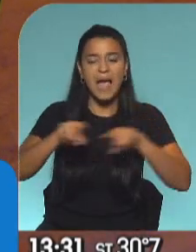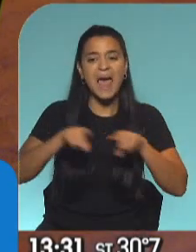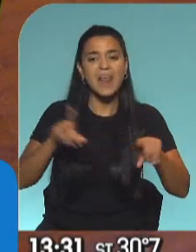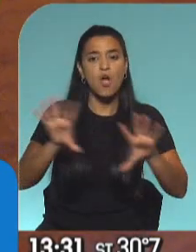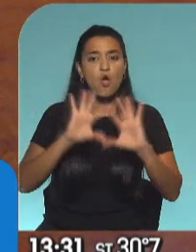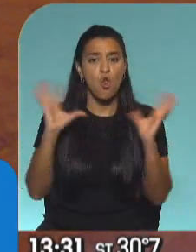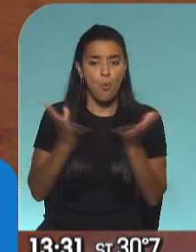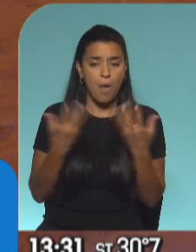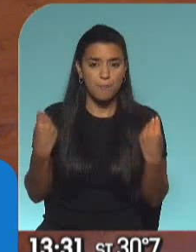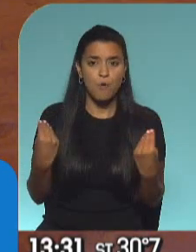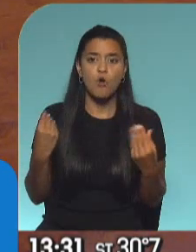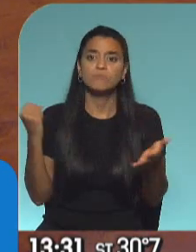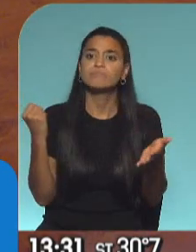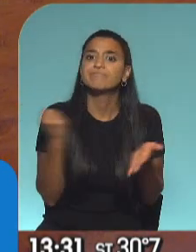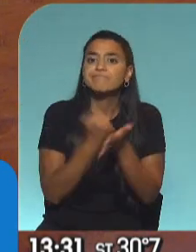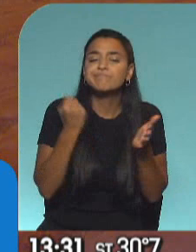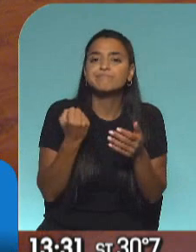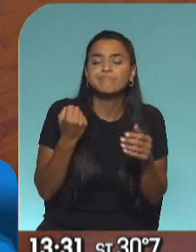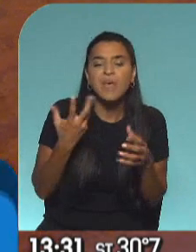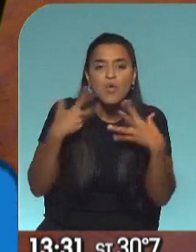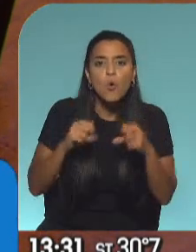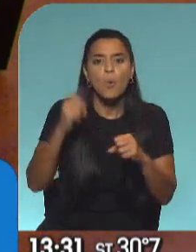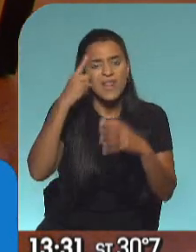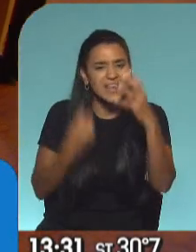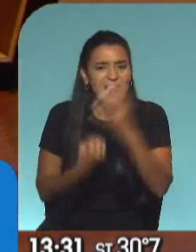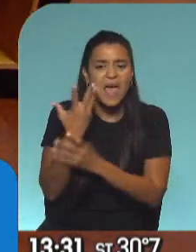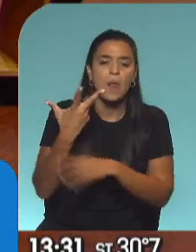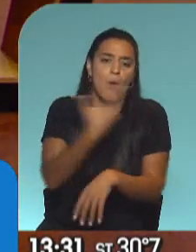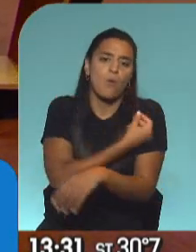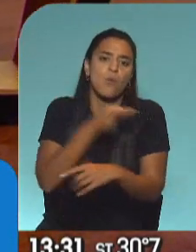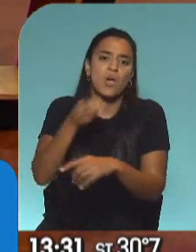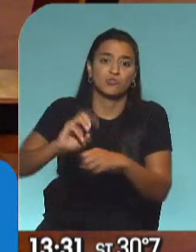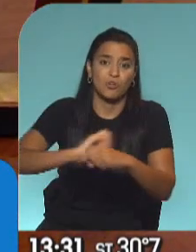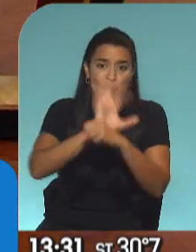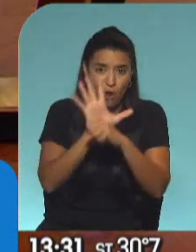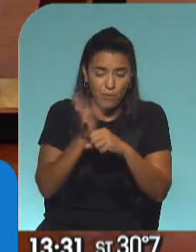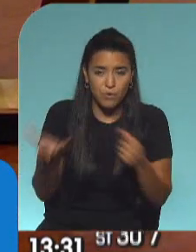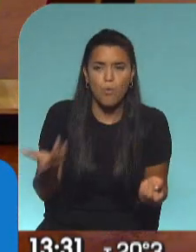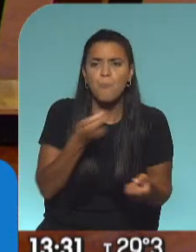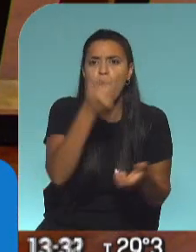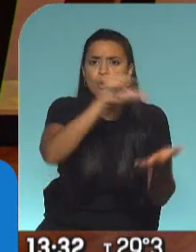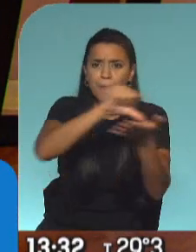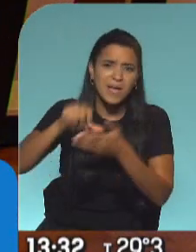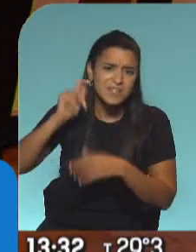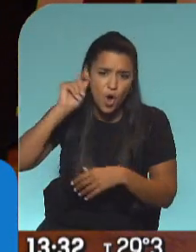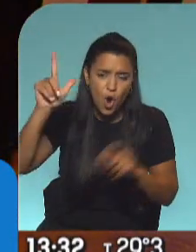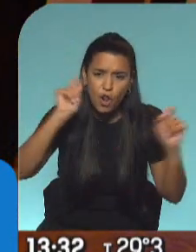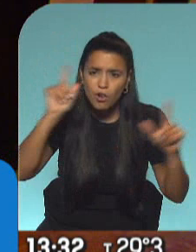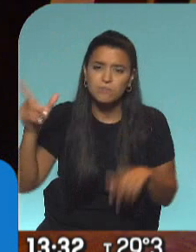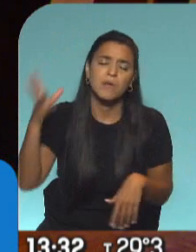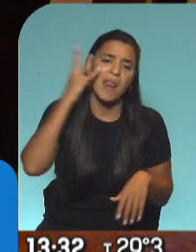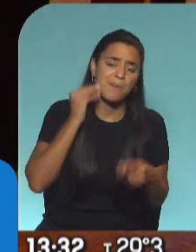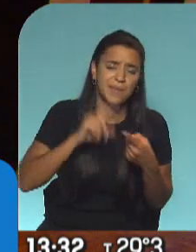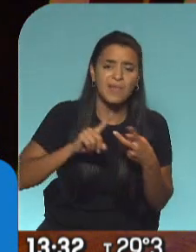global por patentar y descubrir y crear una vacuna contra el coronavirus, digamos, ¿no? Pocos países lograron esto, pareciera Gran